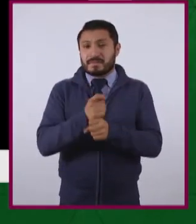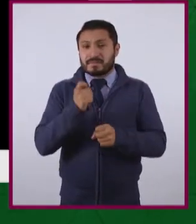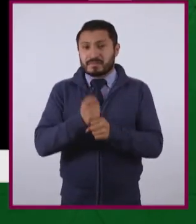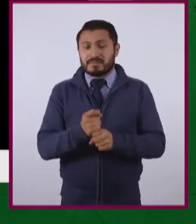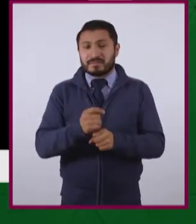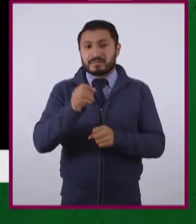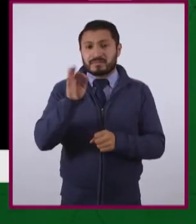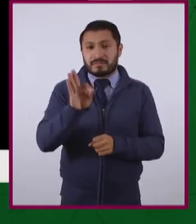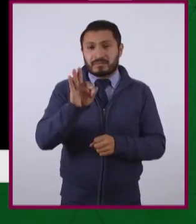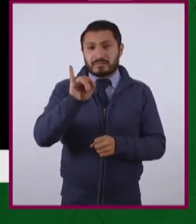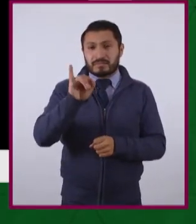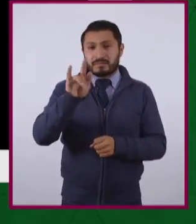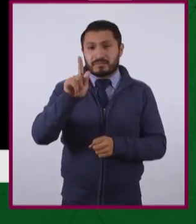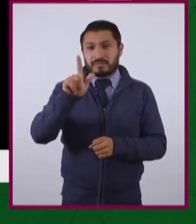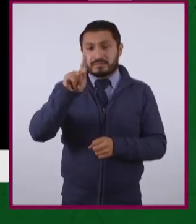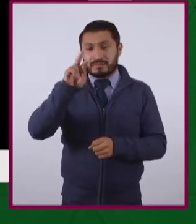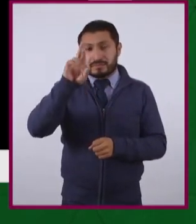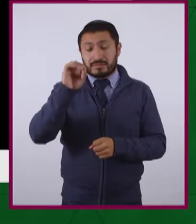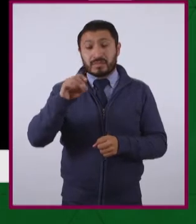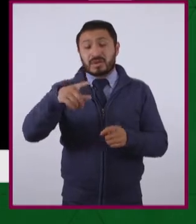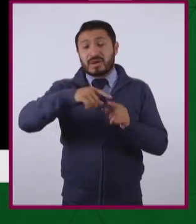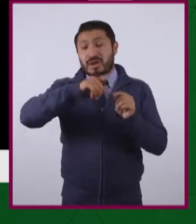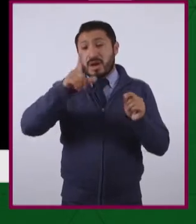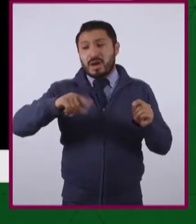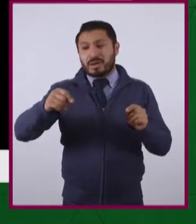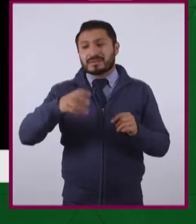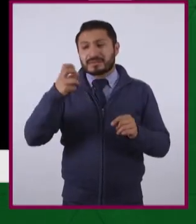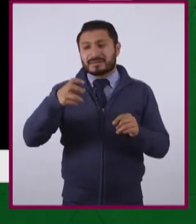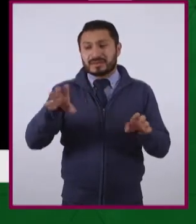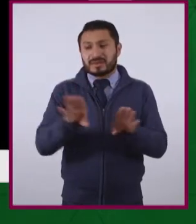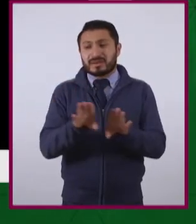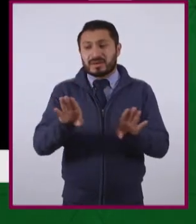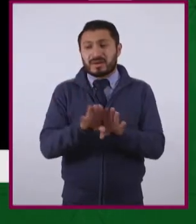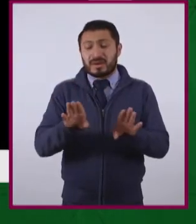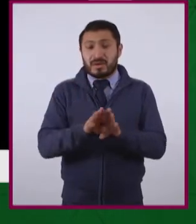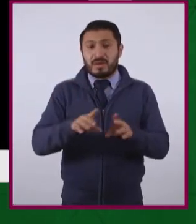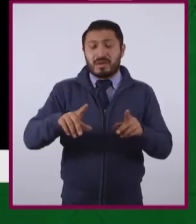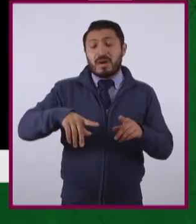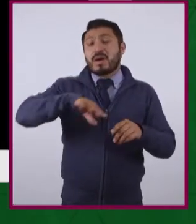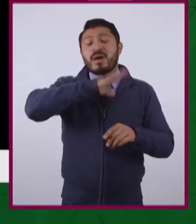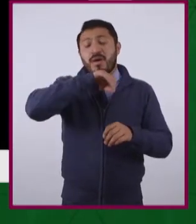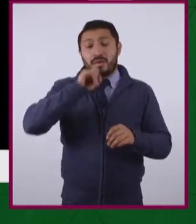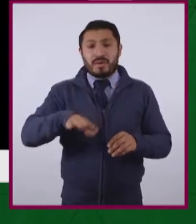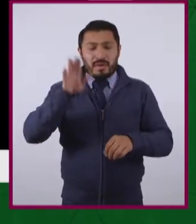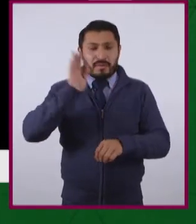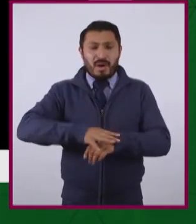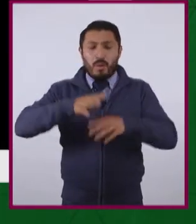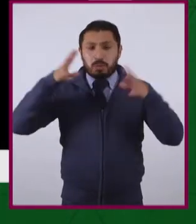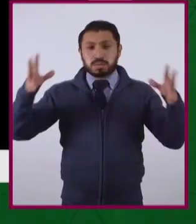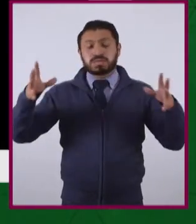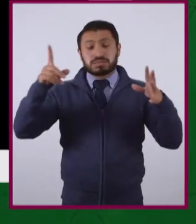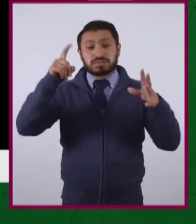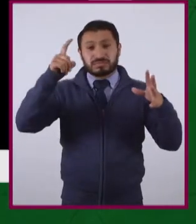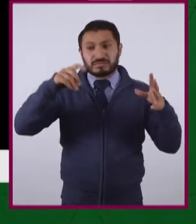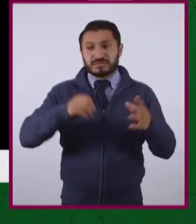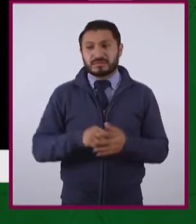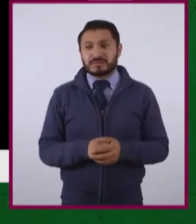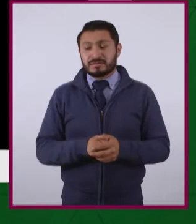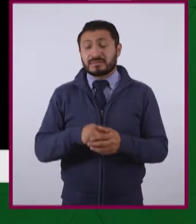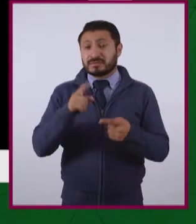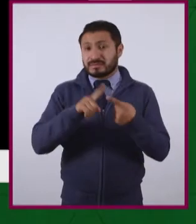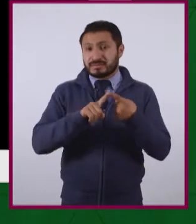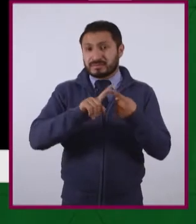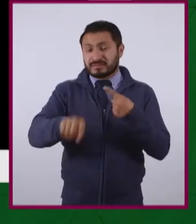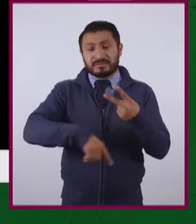el filtro de hojas. Este separa las hojas y basura más grandes que trae el agua. Paso